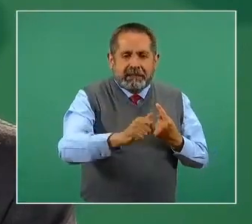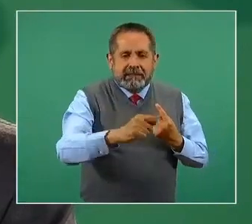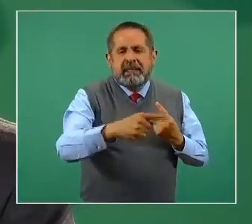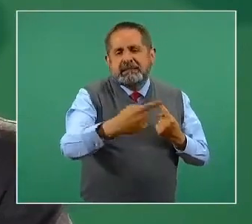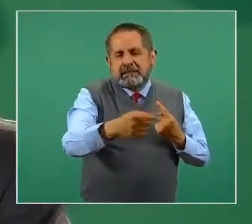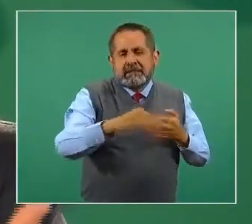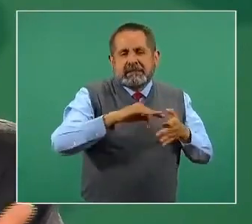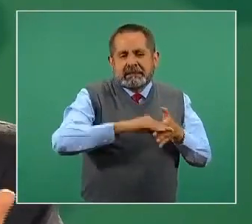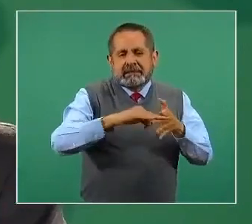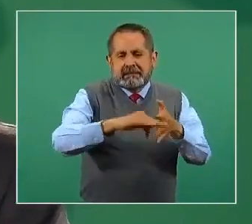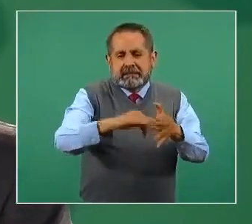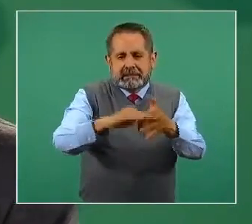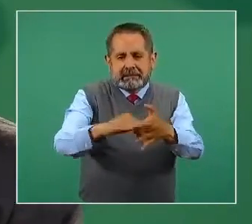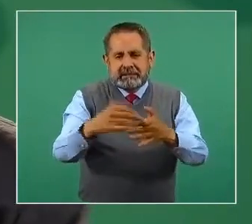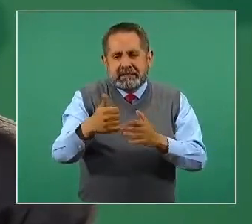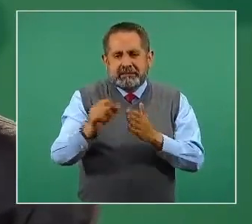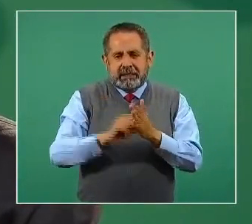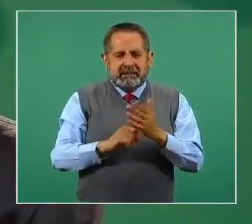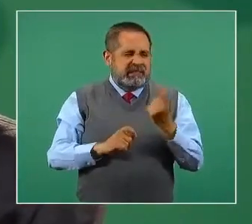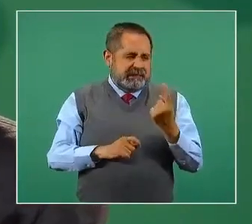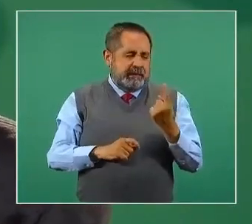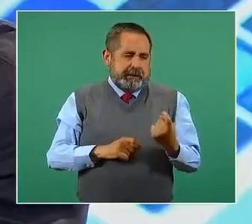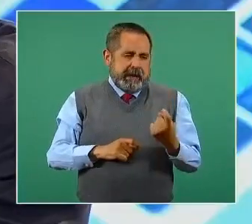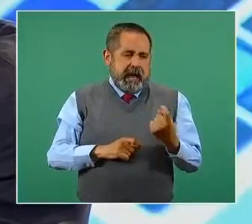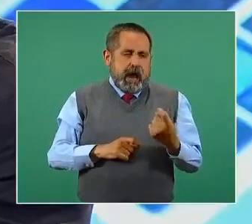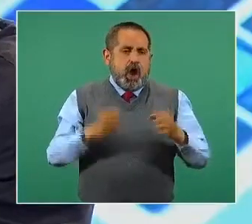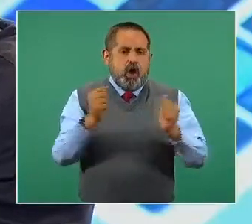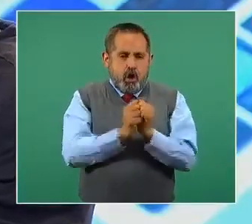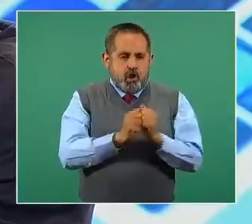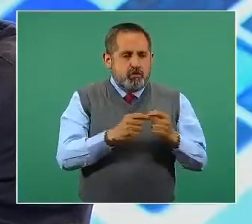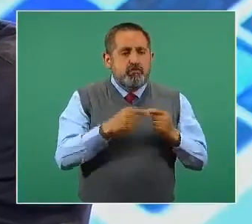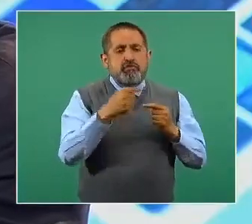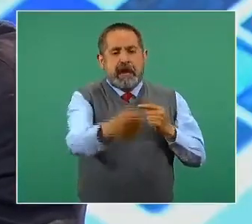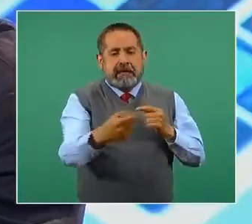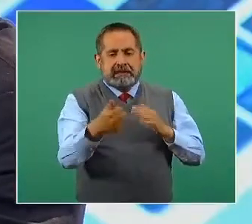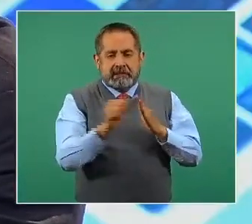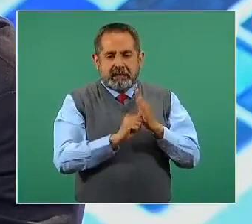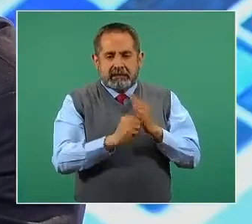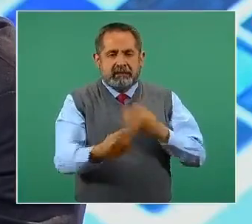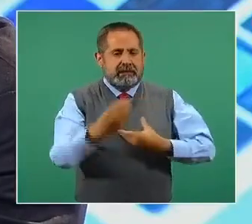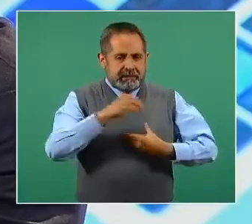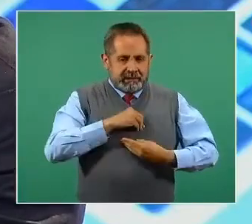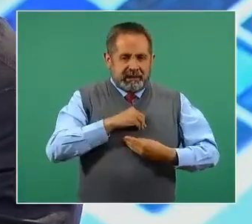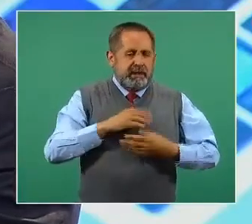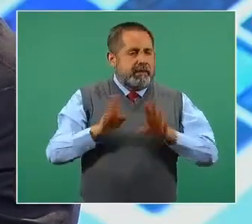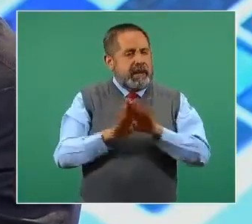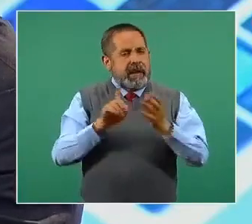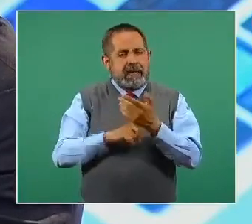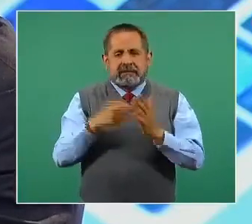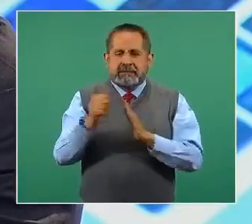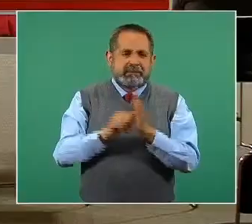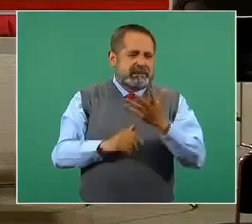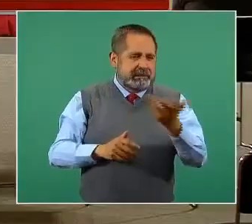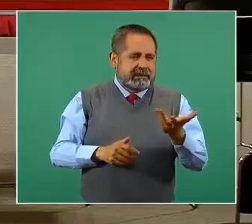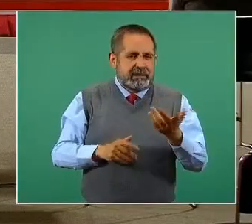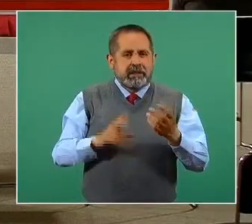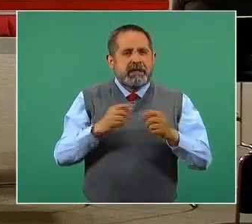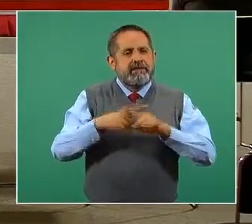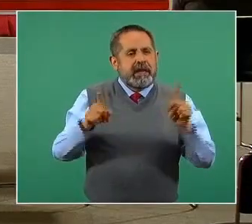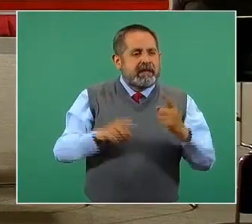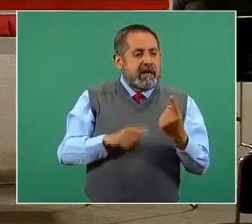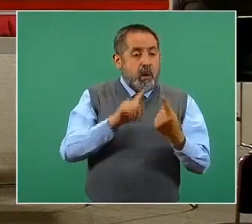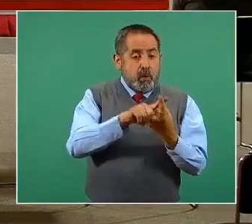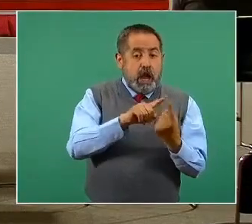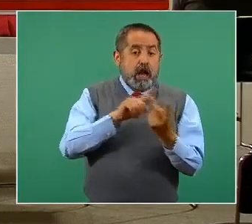esencia, es una segunda dosis, pero diferida a 6 meses en vez de a los 28 días,